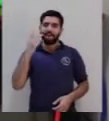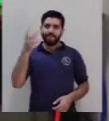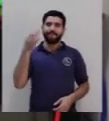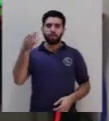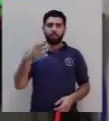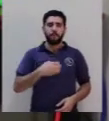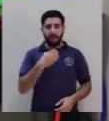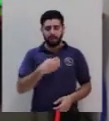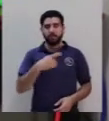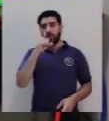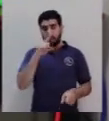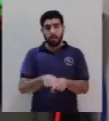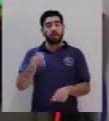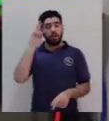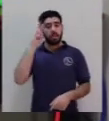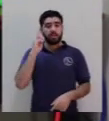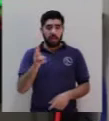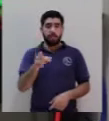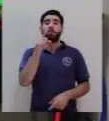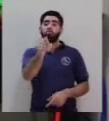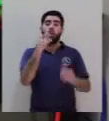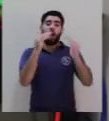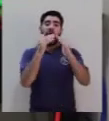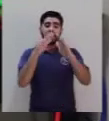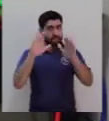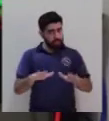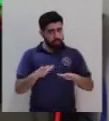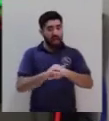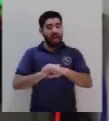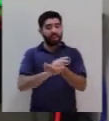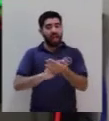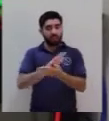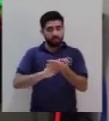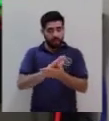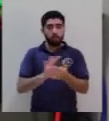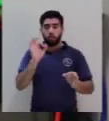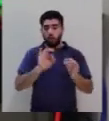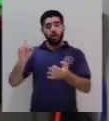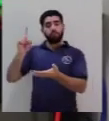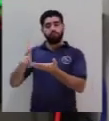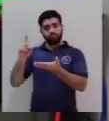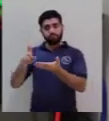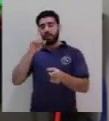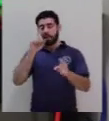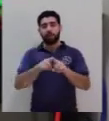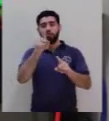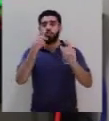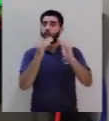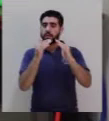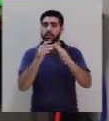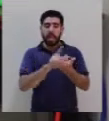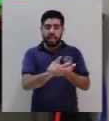limpios. Recuerden en casa también lavarse las manos con abundante agua y jabón. También utilizar alcohol en gel. Y limpiar el espacio de trabajo